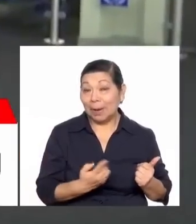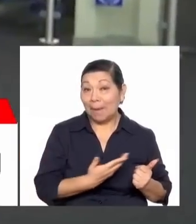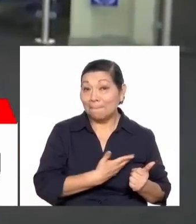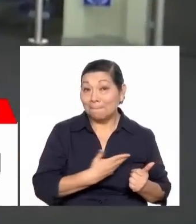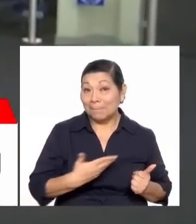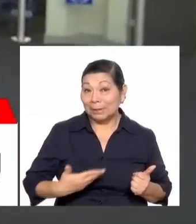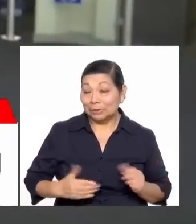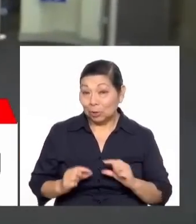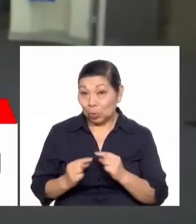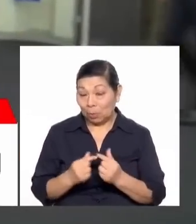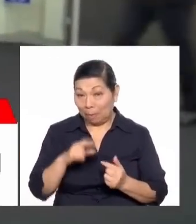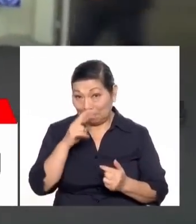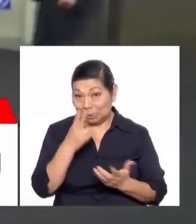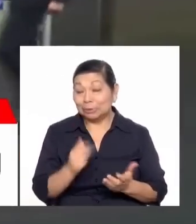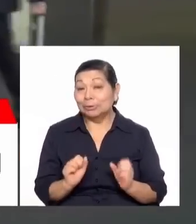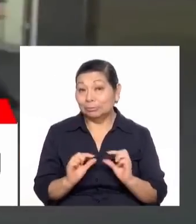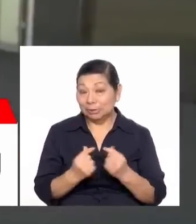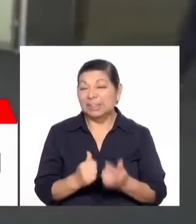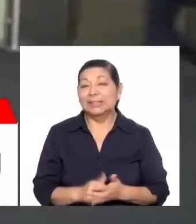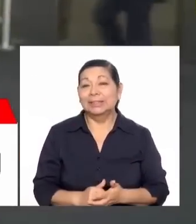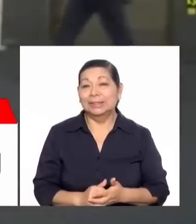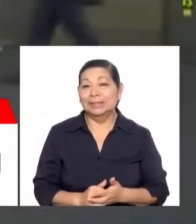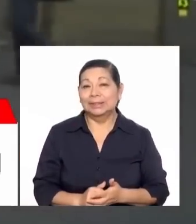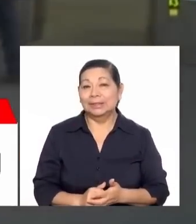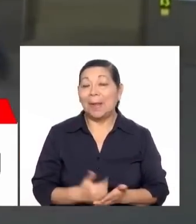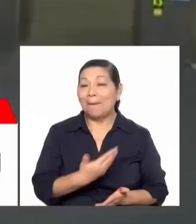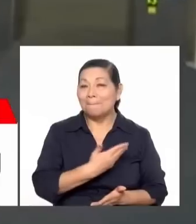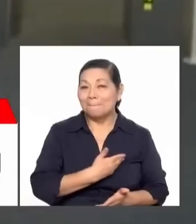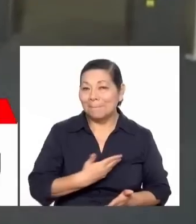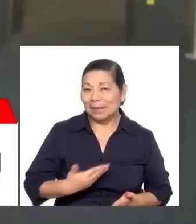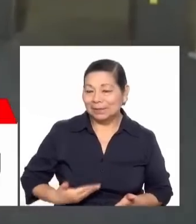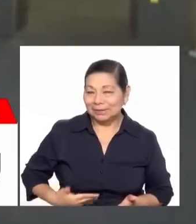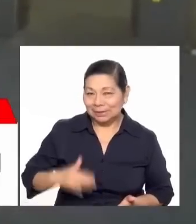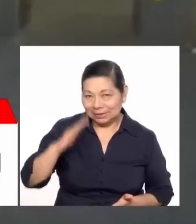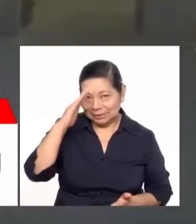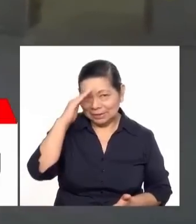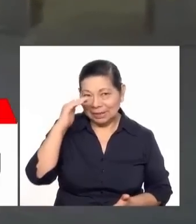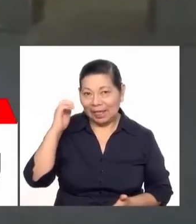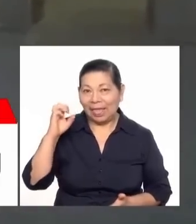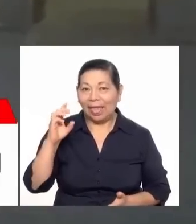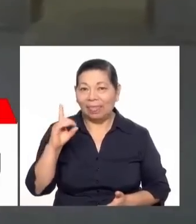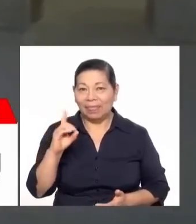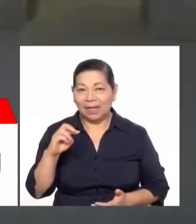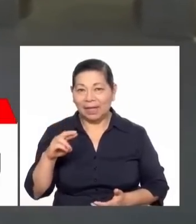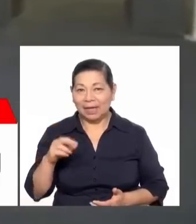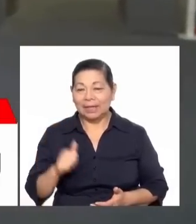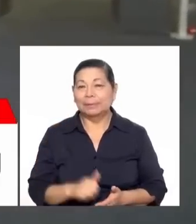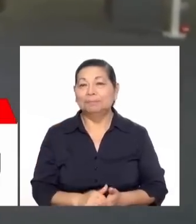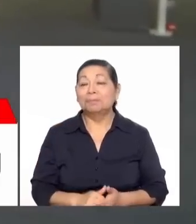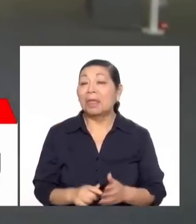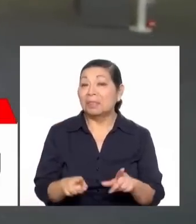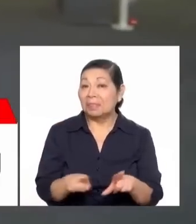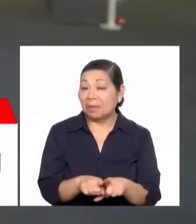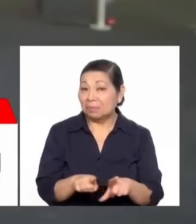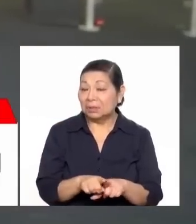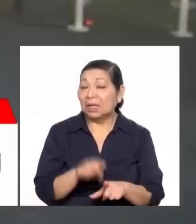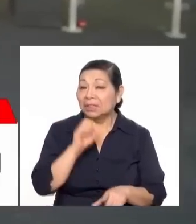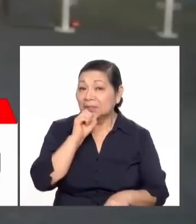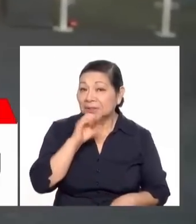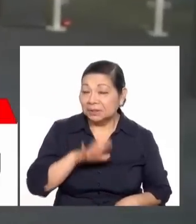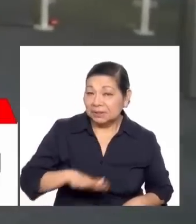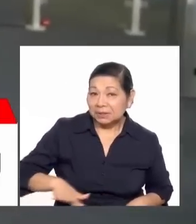de la delegación peruana, que está encabezada por la presidenta Dina Boluarte. También hay que